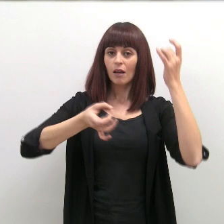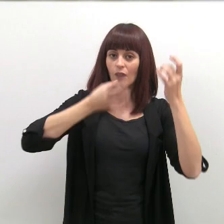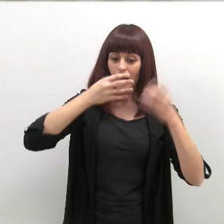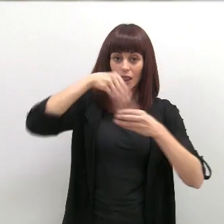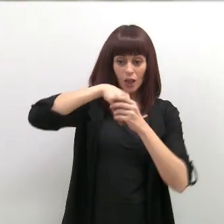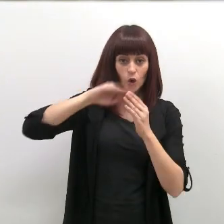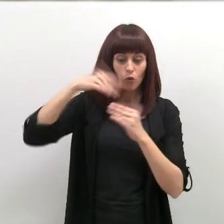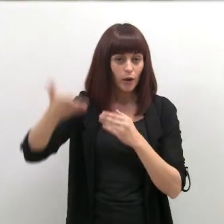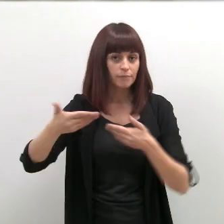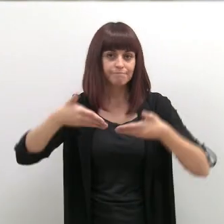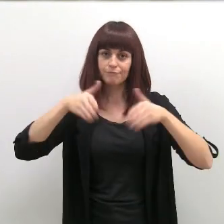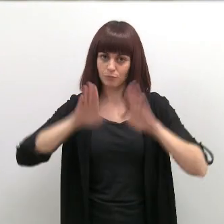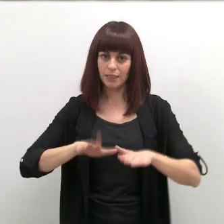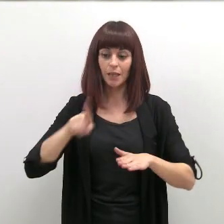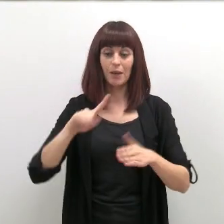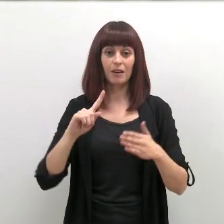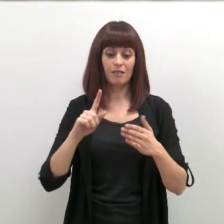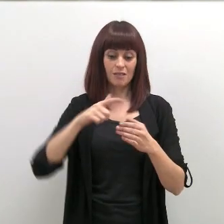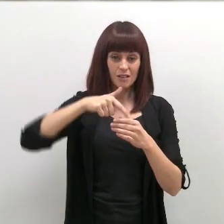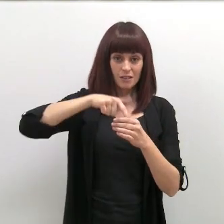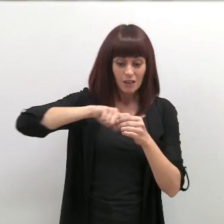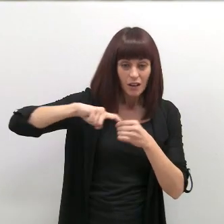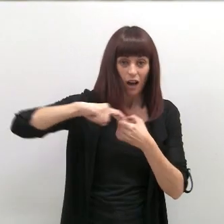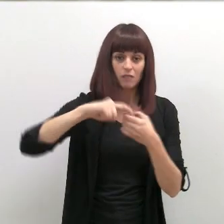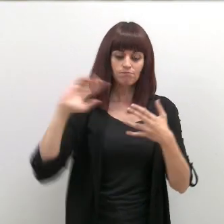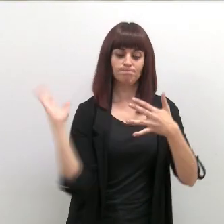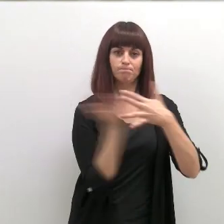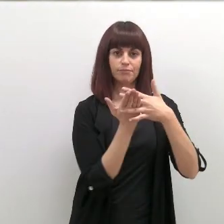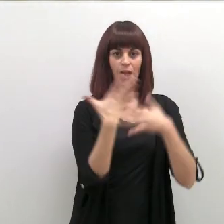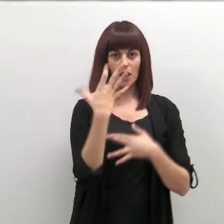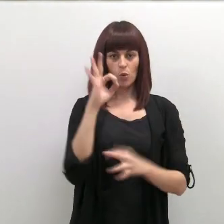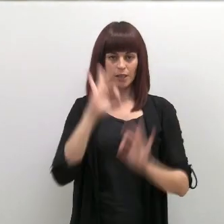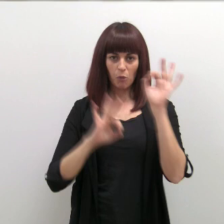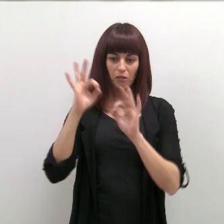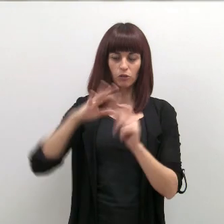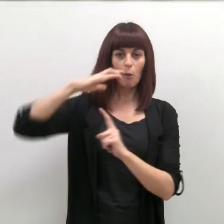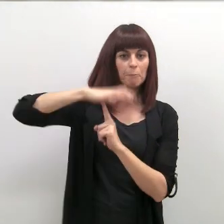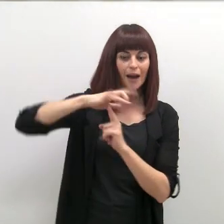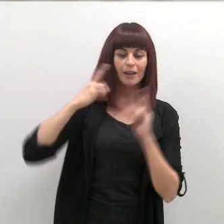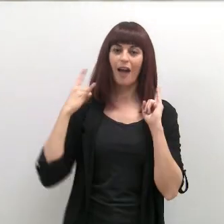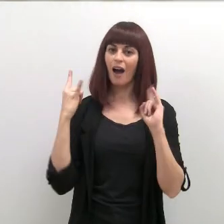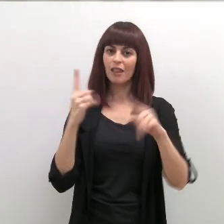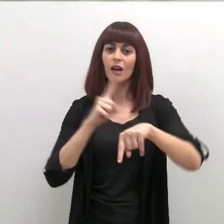interior y en el exterior, la reducción de aforos en comercios al 50%, cierre de parques y jardines a partir de las